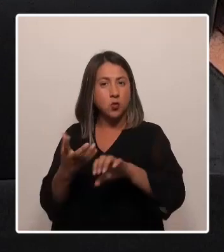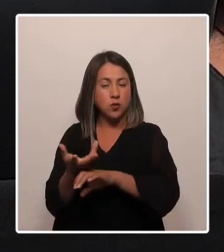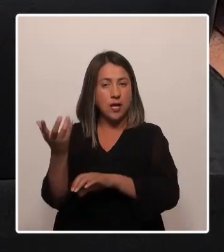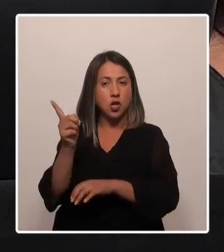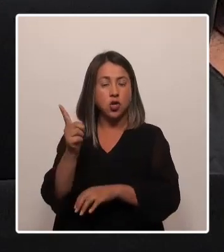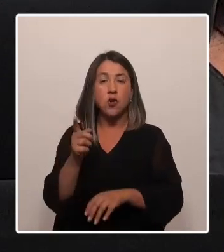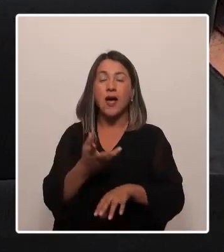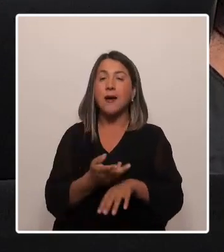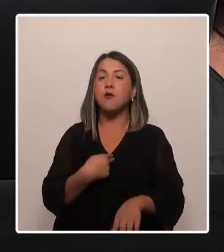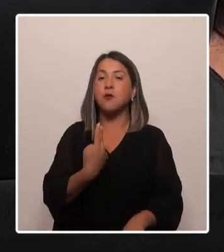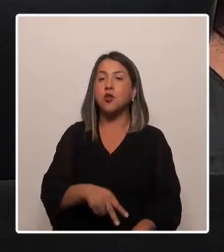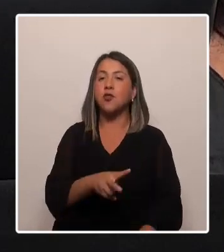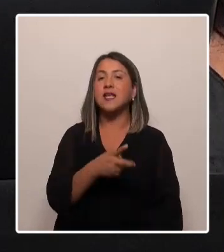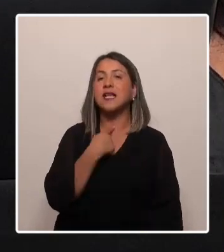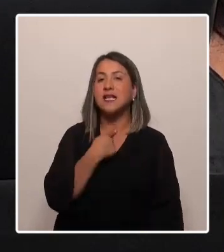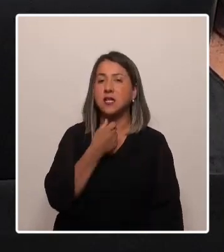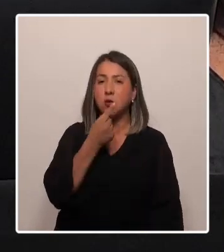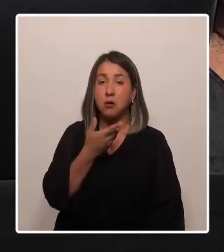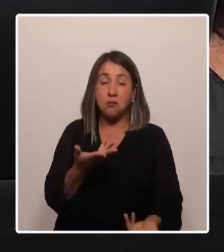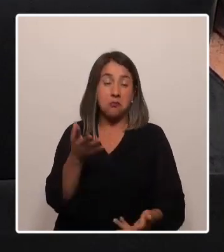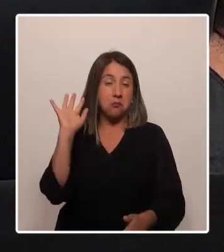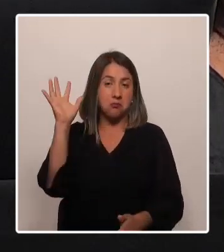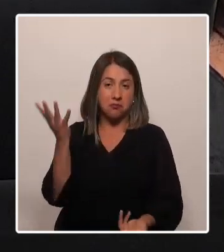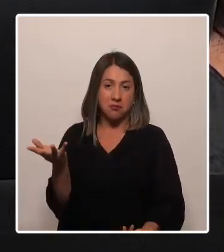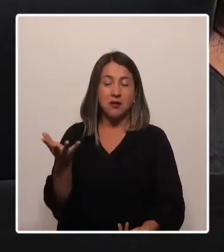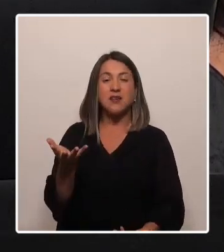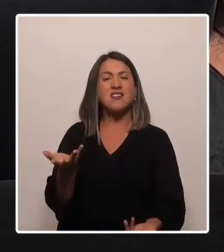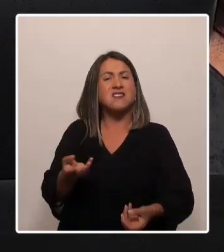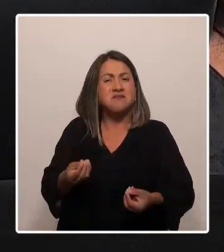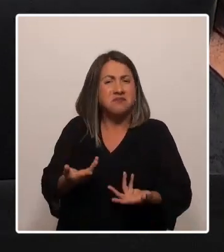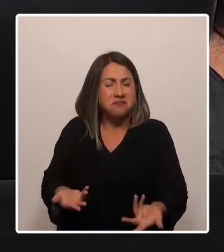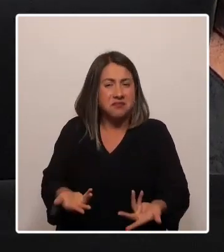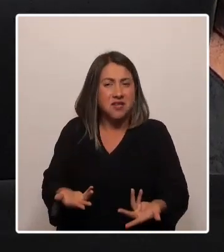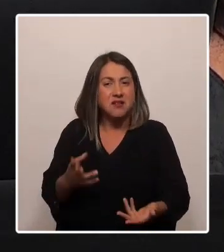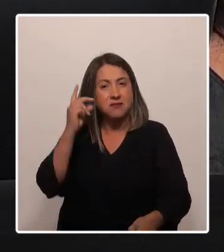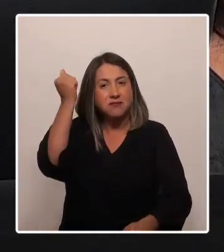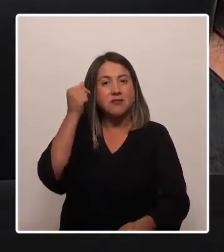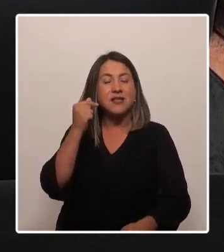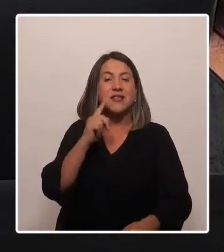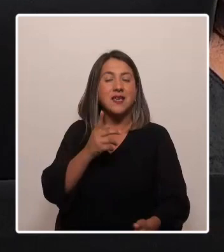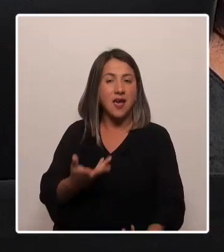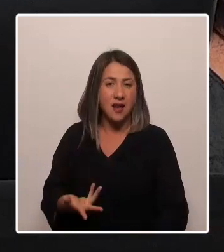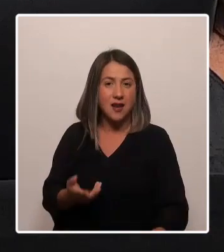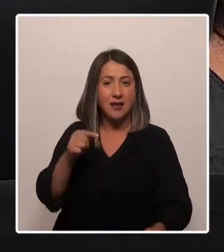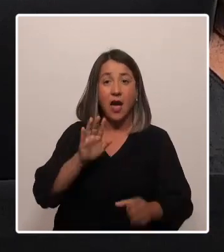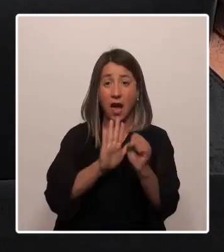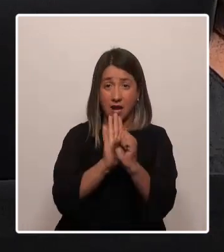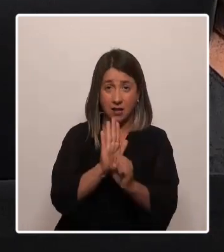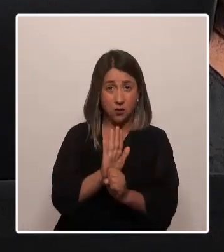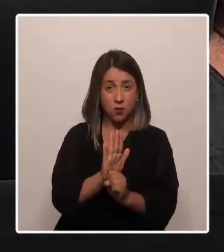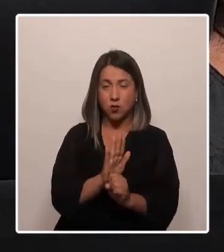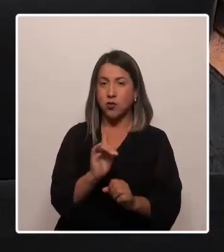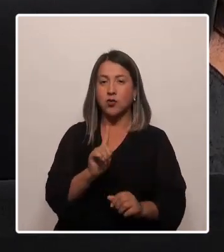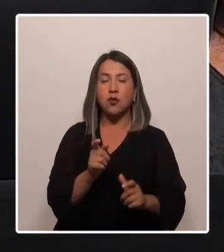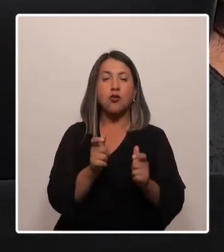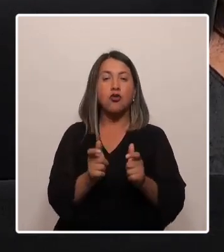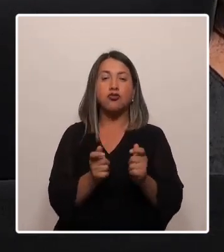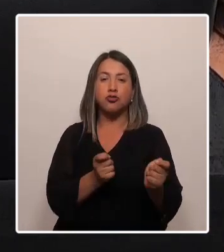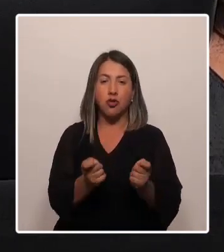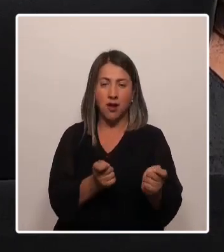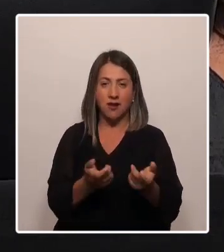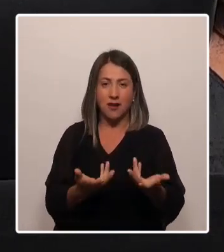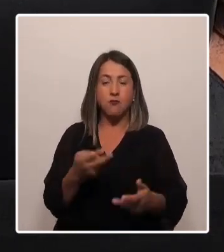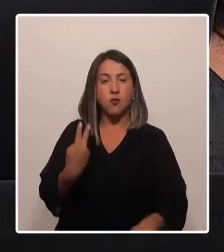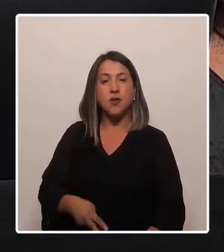¿Qué intereses? Nadie sabe. ¿Qué incentivo para crear, para inventar? Este artículo no regula integralmente la propiedad intelectual,